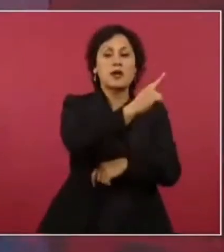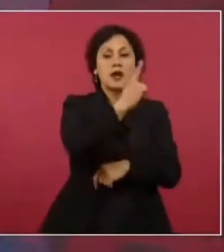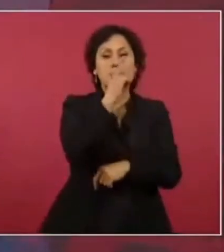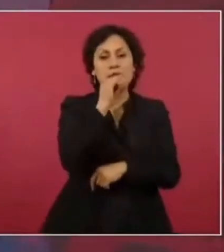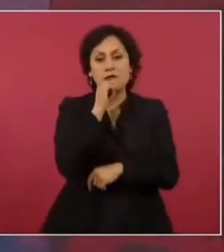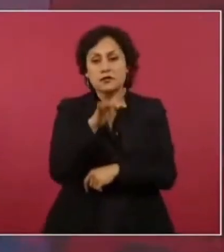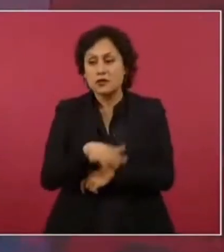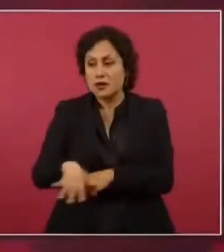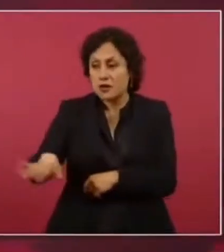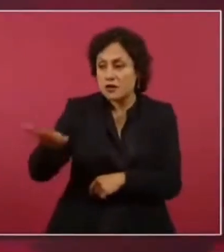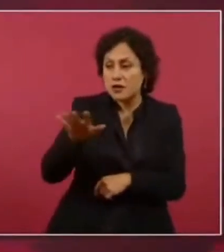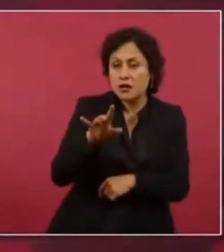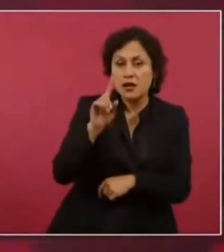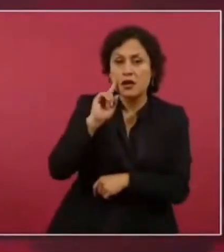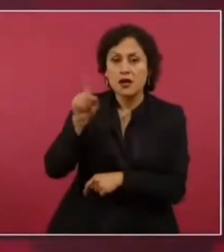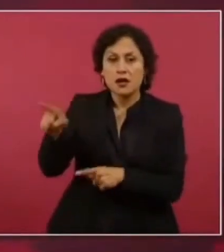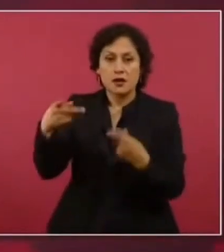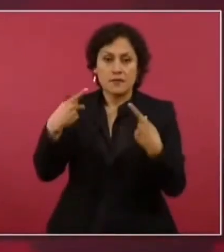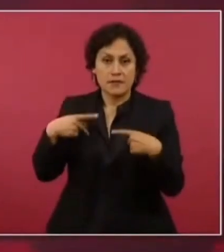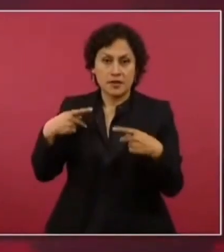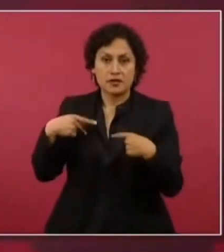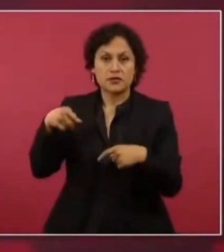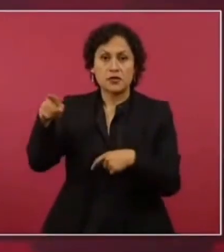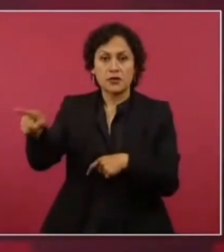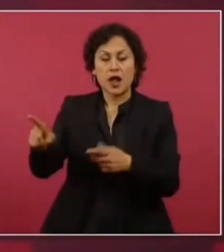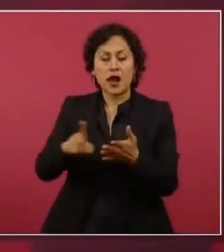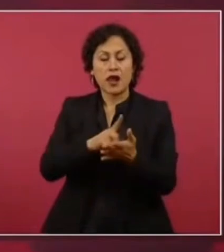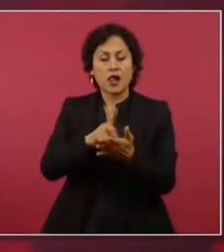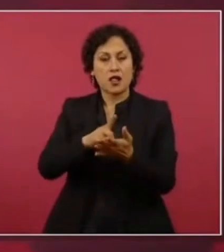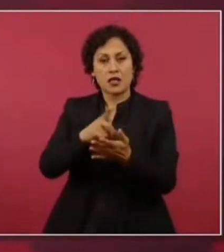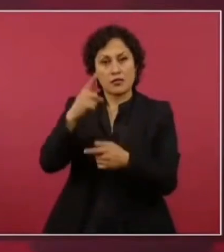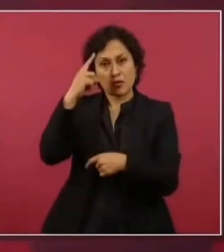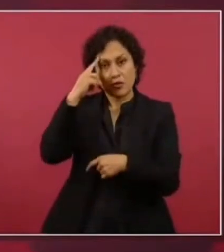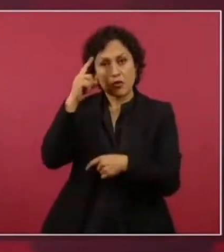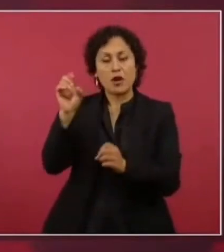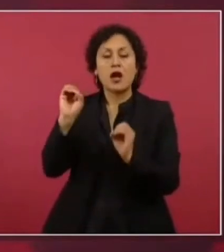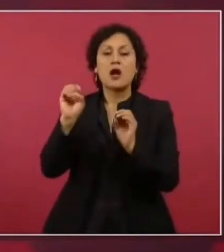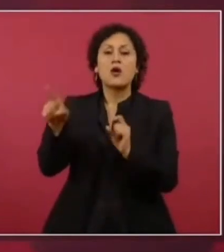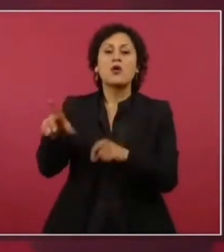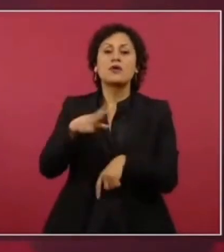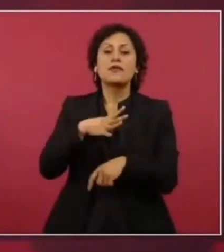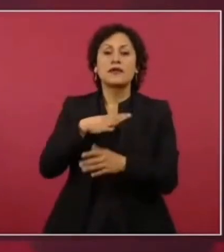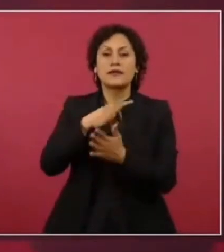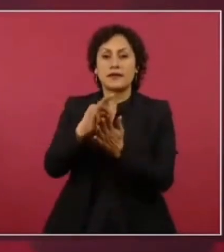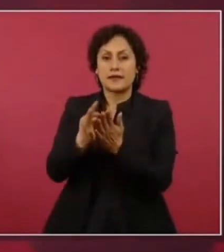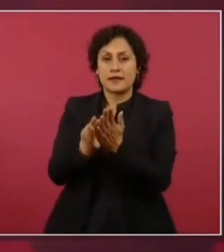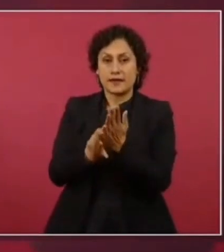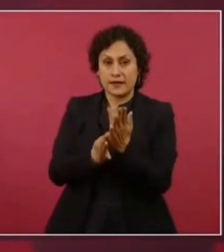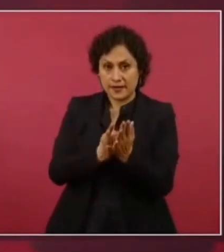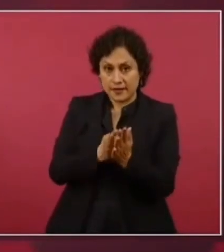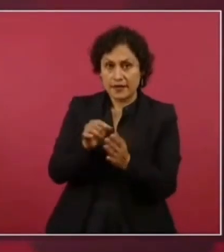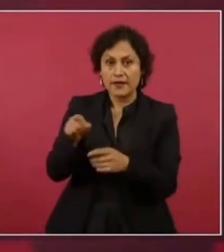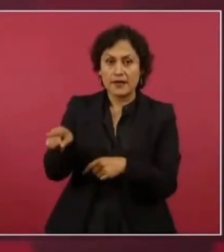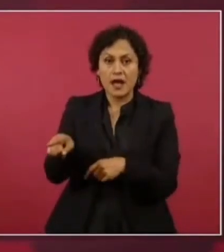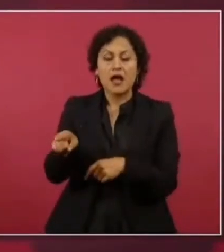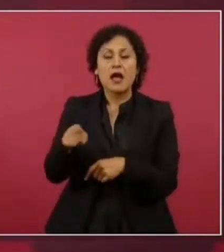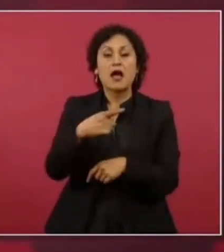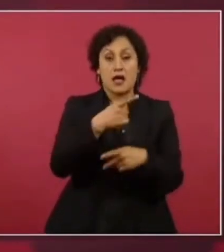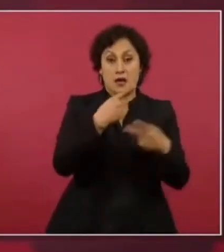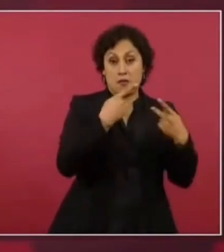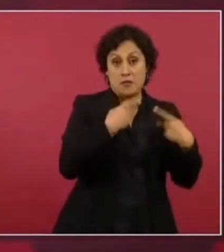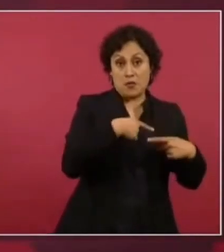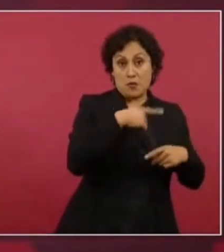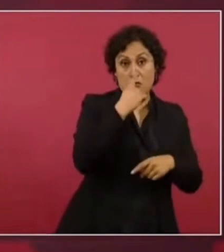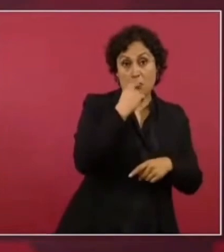intoxicadas o que tienen pastillas de fentanilo se